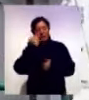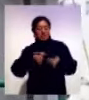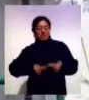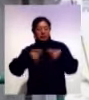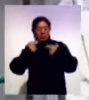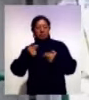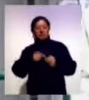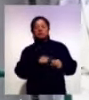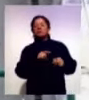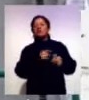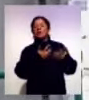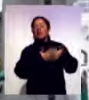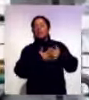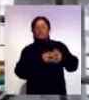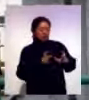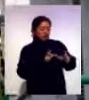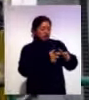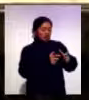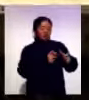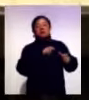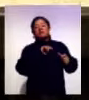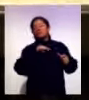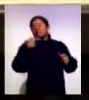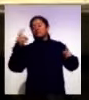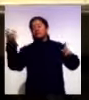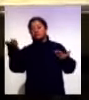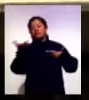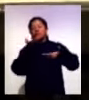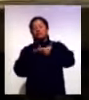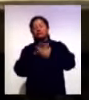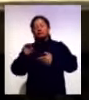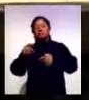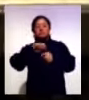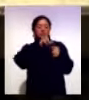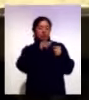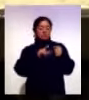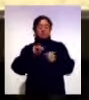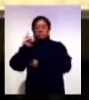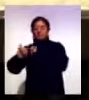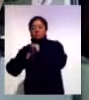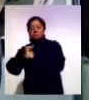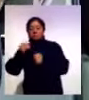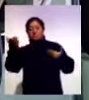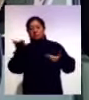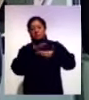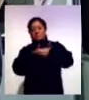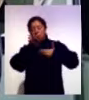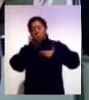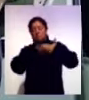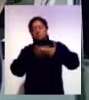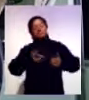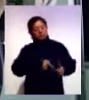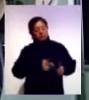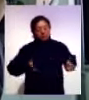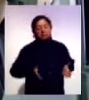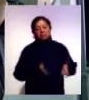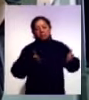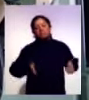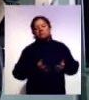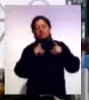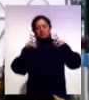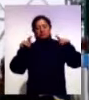locales y compañías nacionales e internacionales en beneficio de las familias tlaxcaltecas e impulsar el crecimiento económico de Tlaxcala.